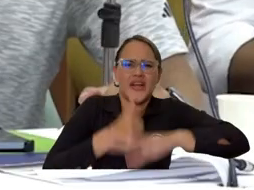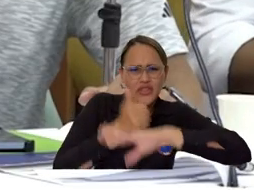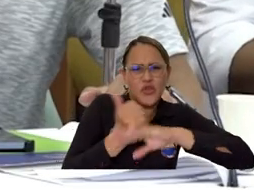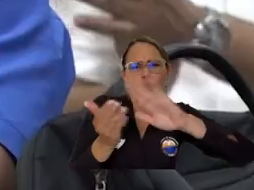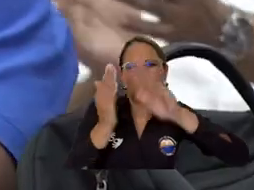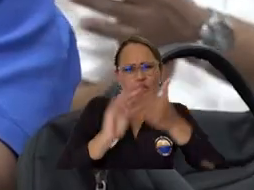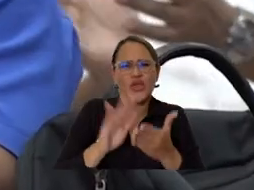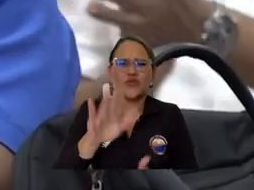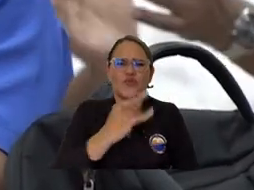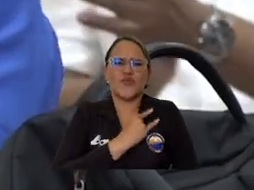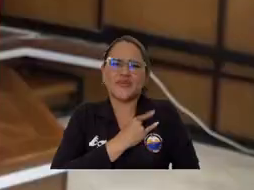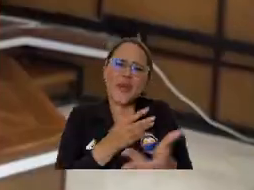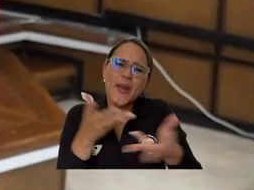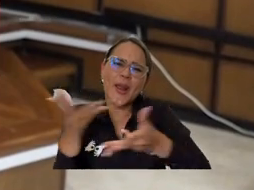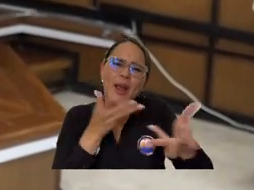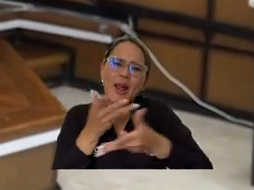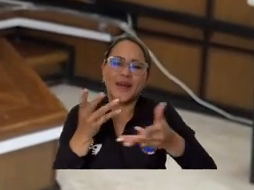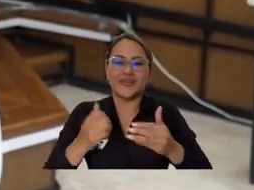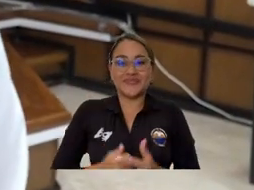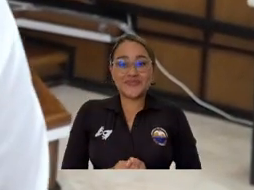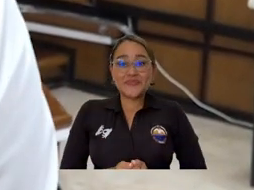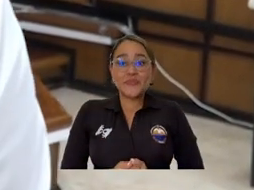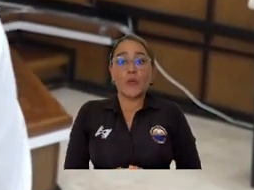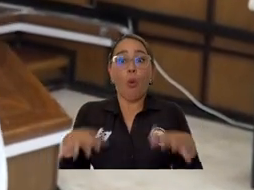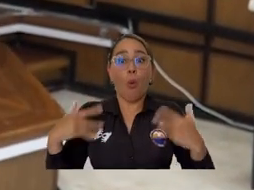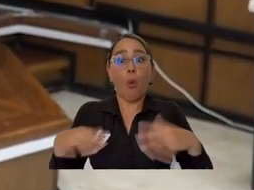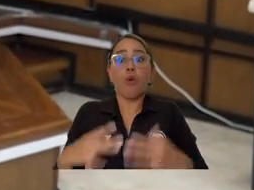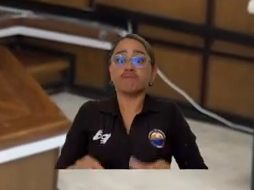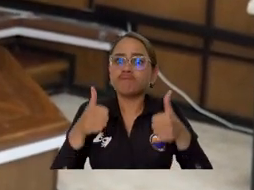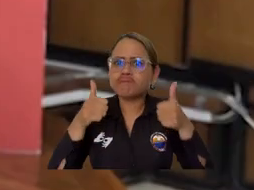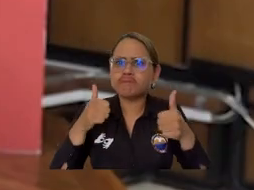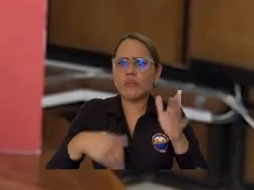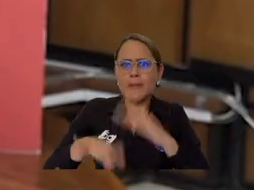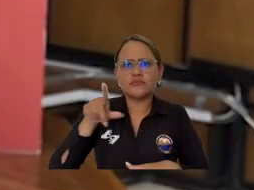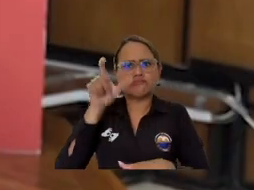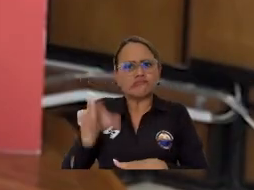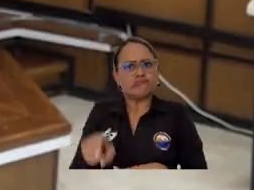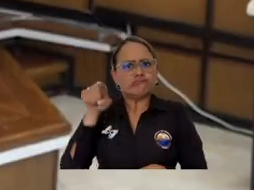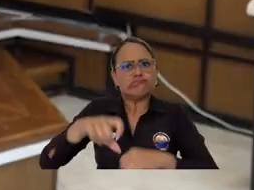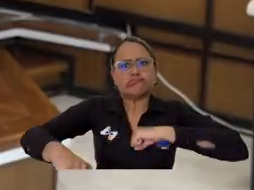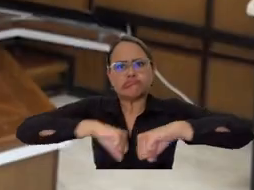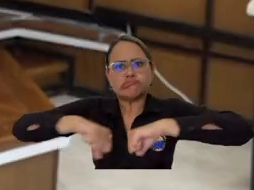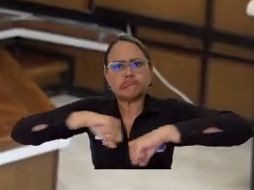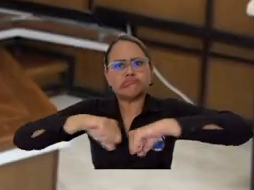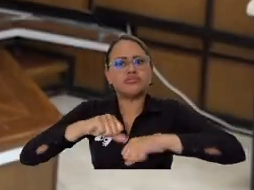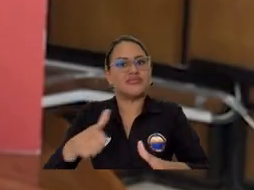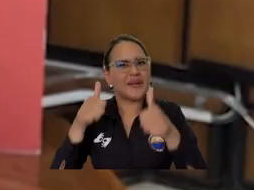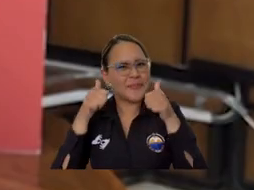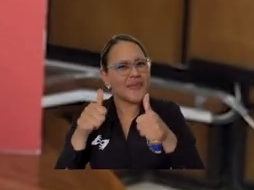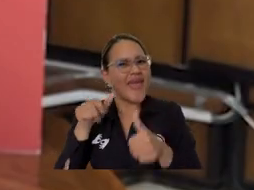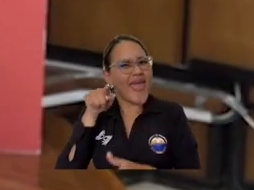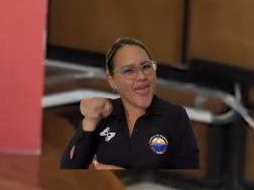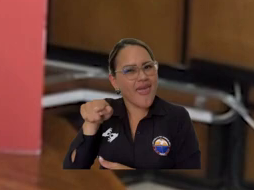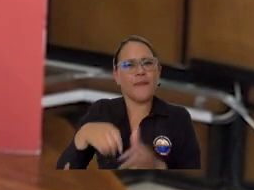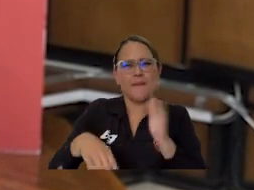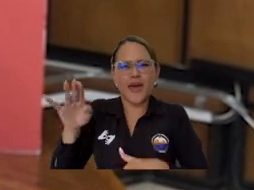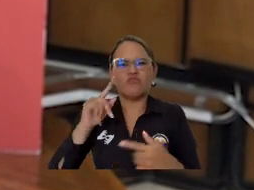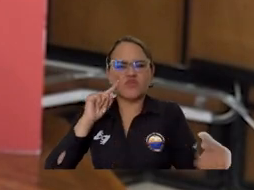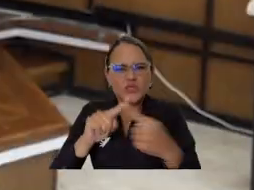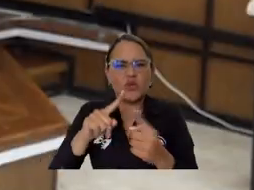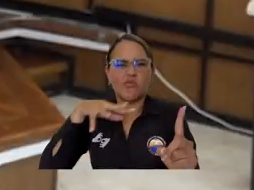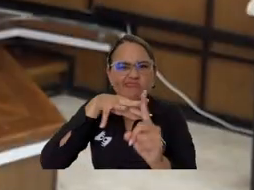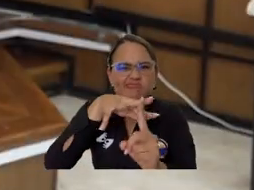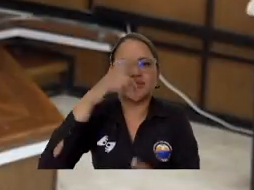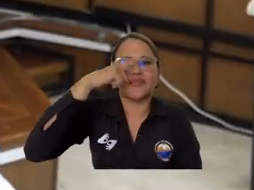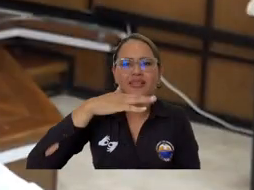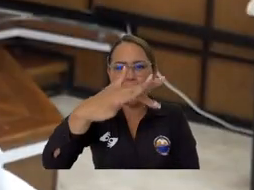y comunidad universitaria. Me parece fantástico lo que él está haciendo, y pues es de admirar. Creo que es un ejemplo y de todo lo que está haciendo